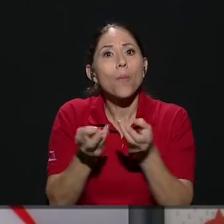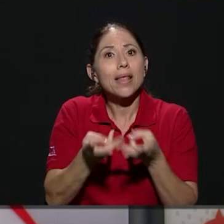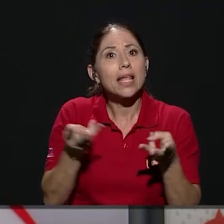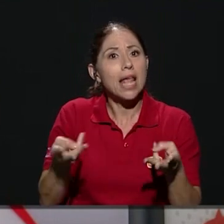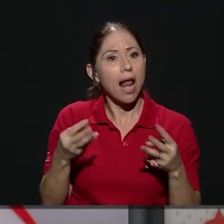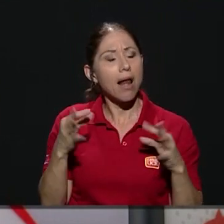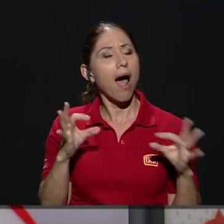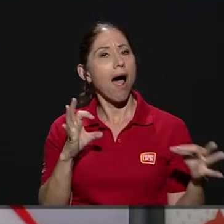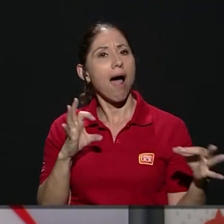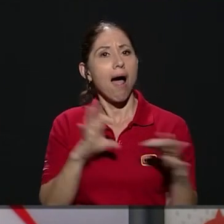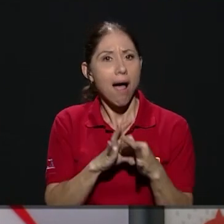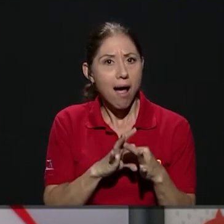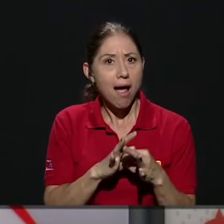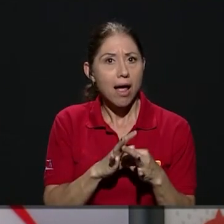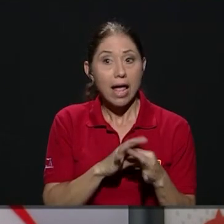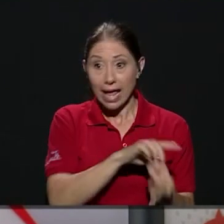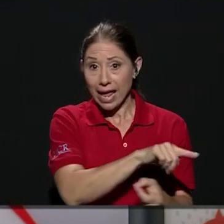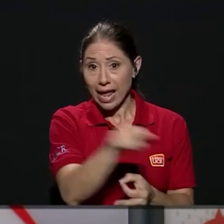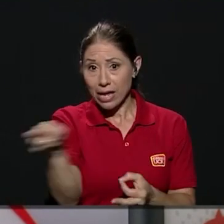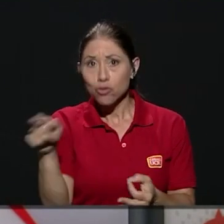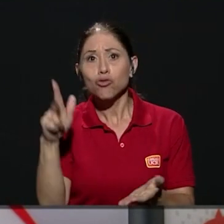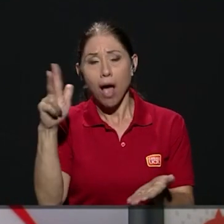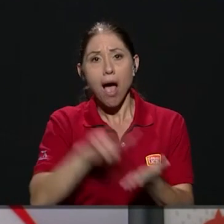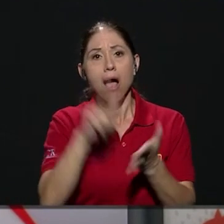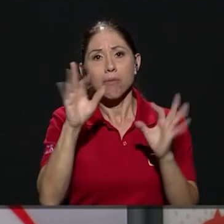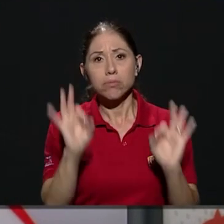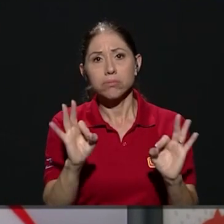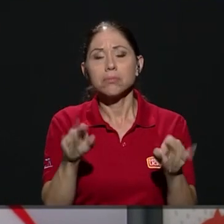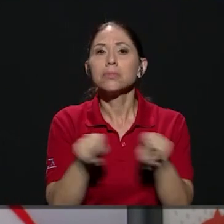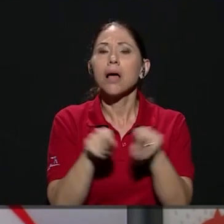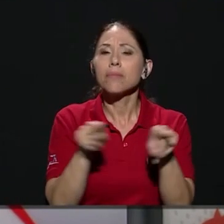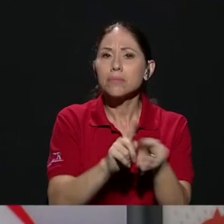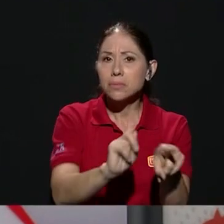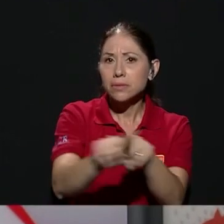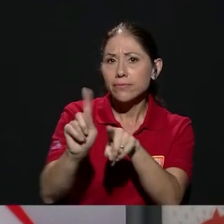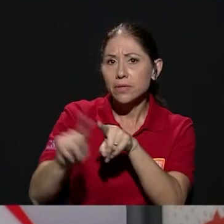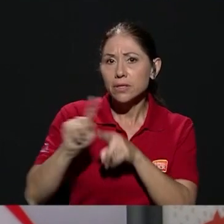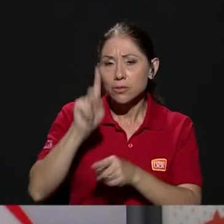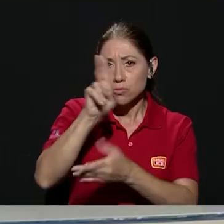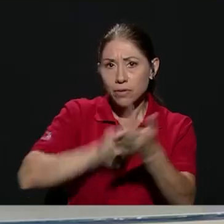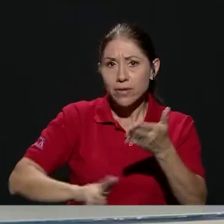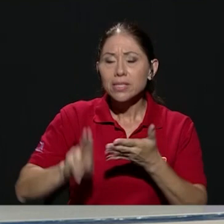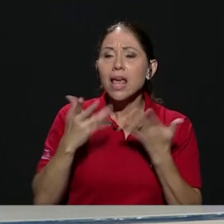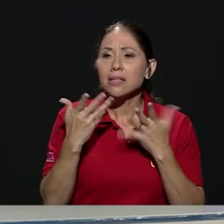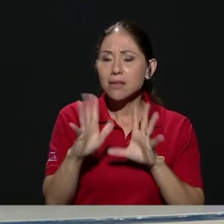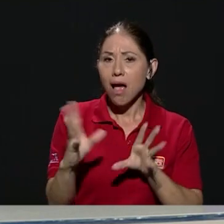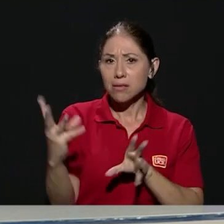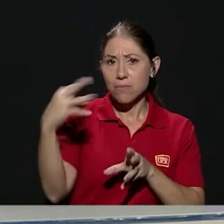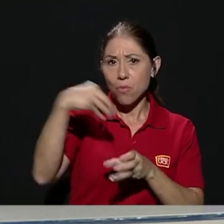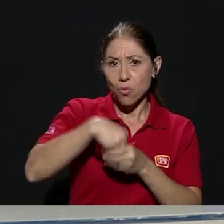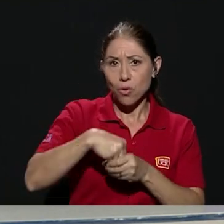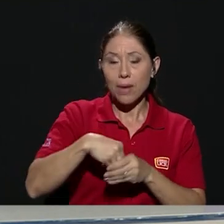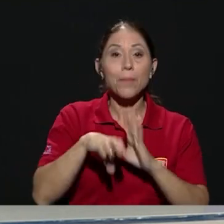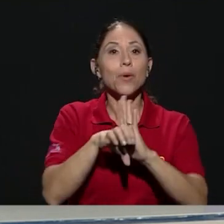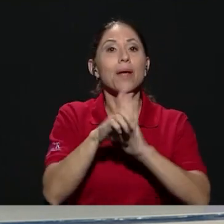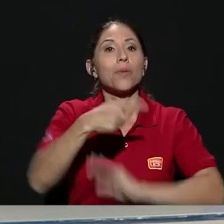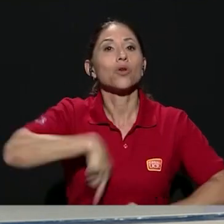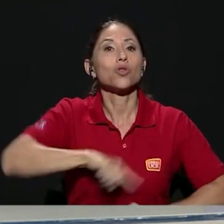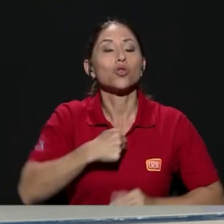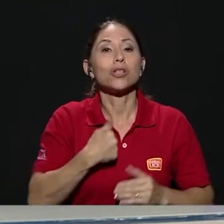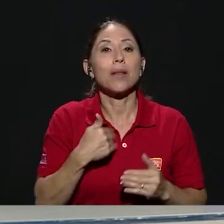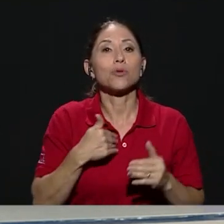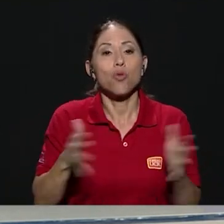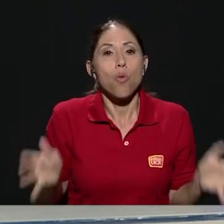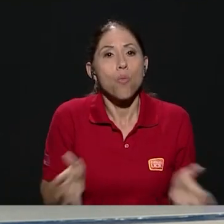indígena estudiantil, que eso es muy importante, y además el involucramiento también de las universidades. Por ejemplo, nosotros tenemos